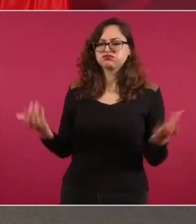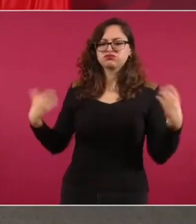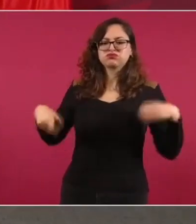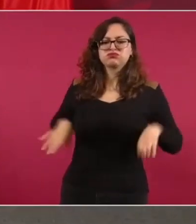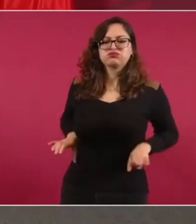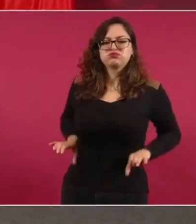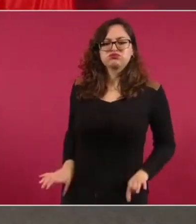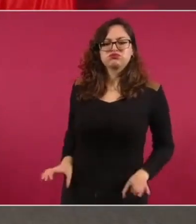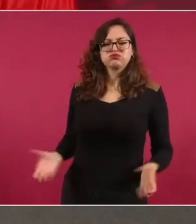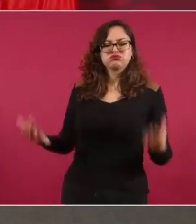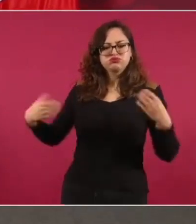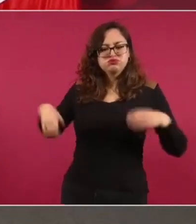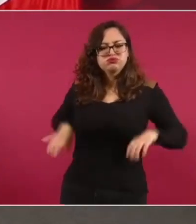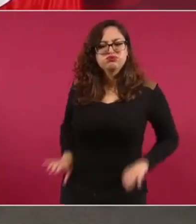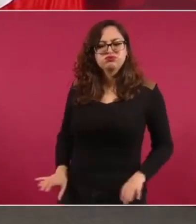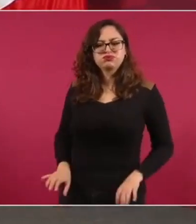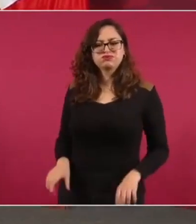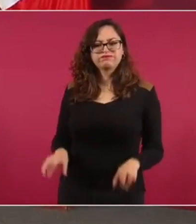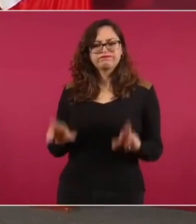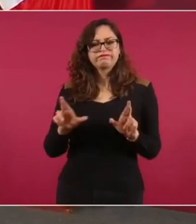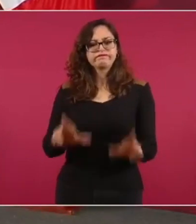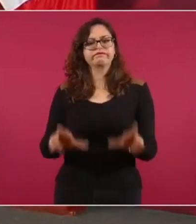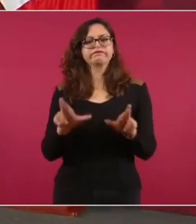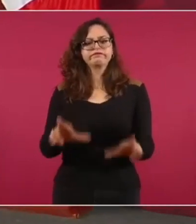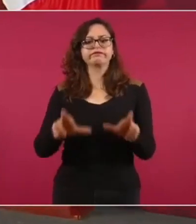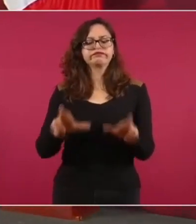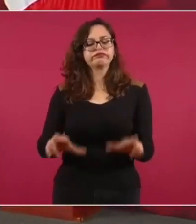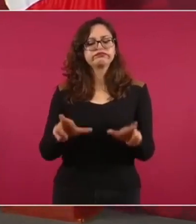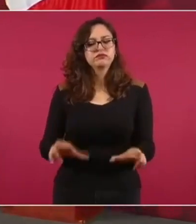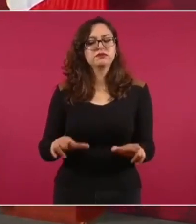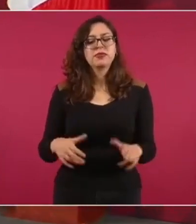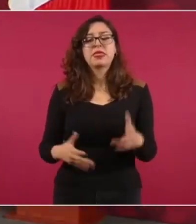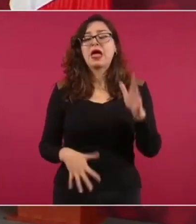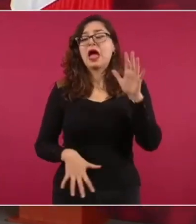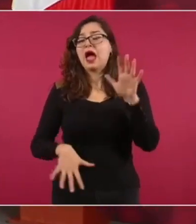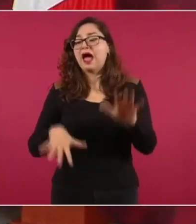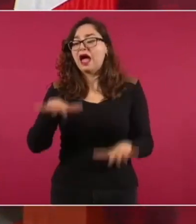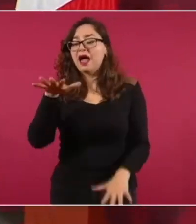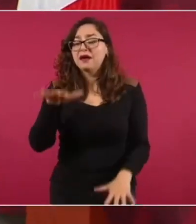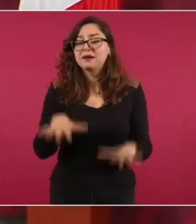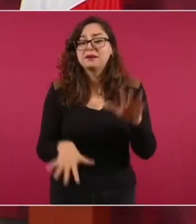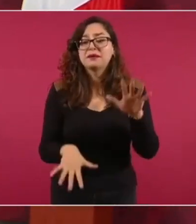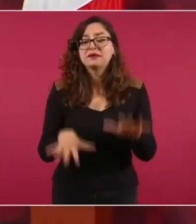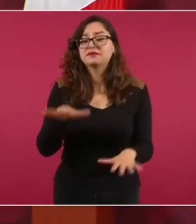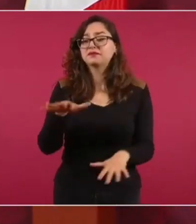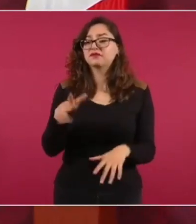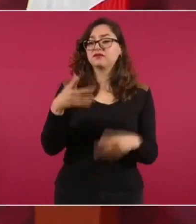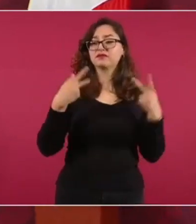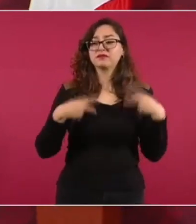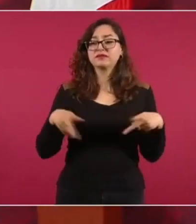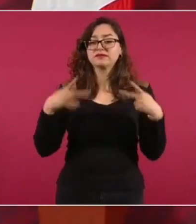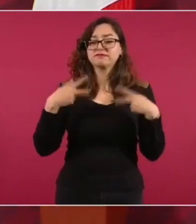Si acaso le entregaban a la gente migajas,